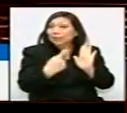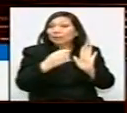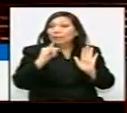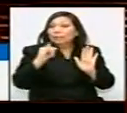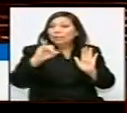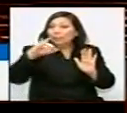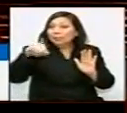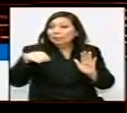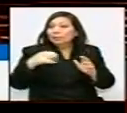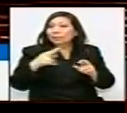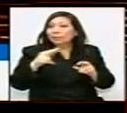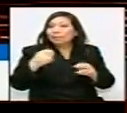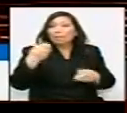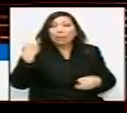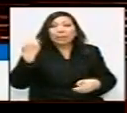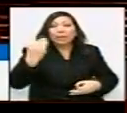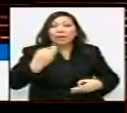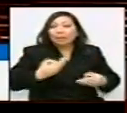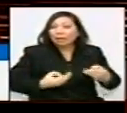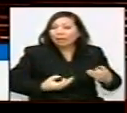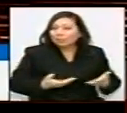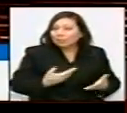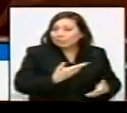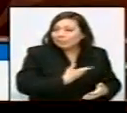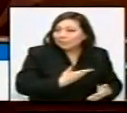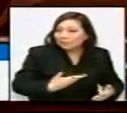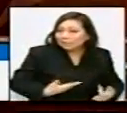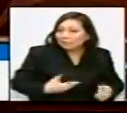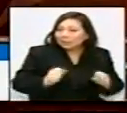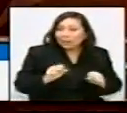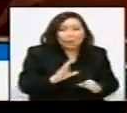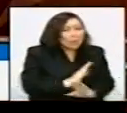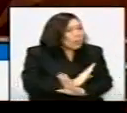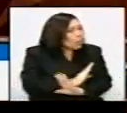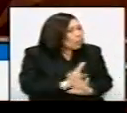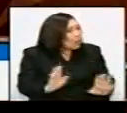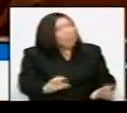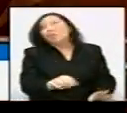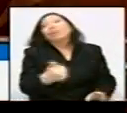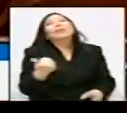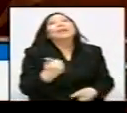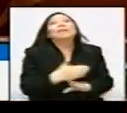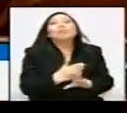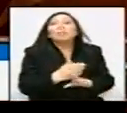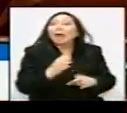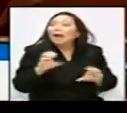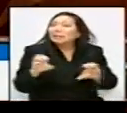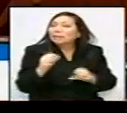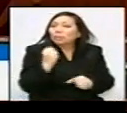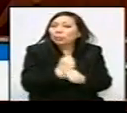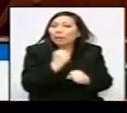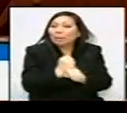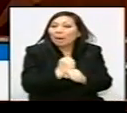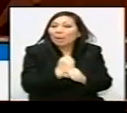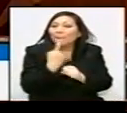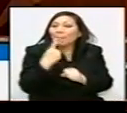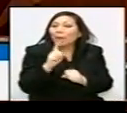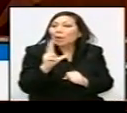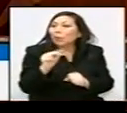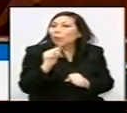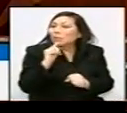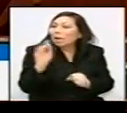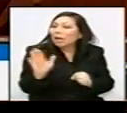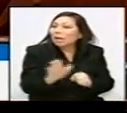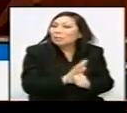jurada de intereses en el Poder Ejecutivo, convencidos de que no existe otra manera de ejercer la función pública si no es